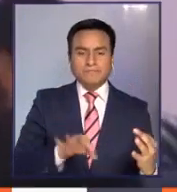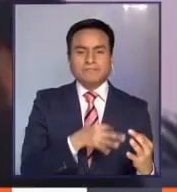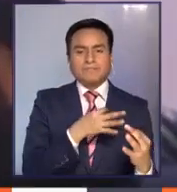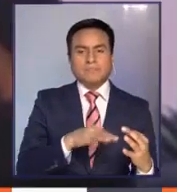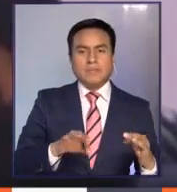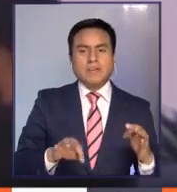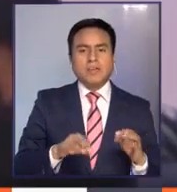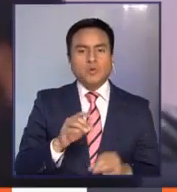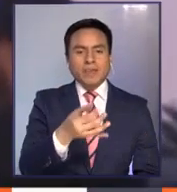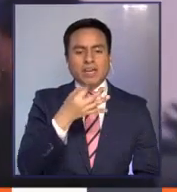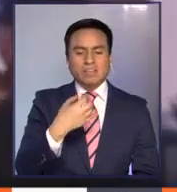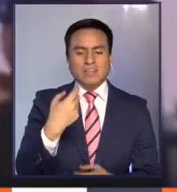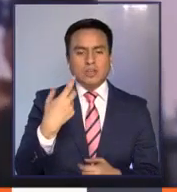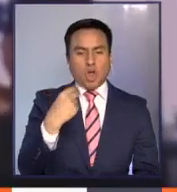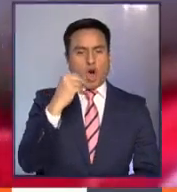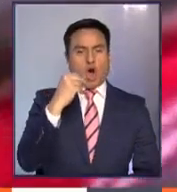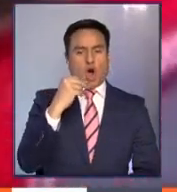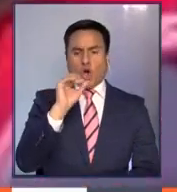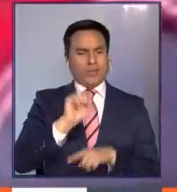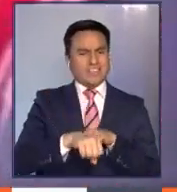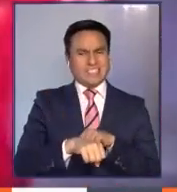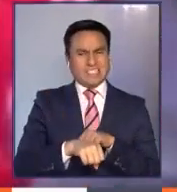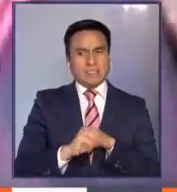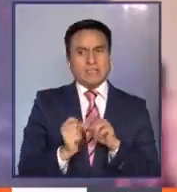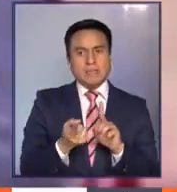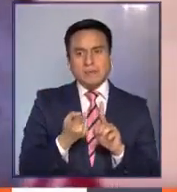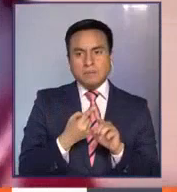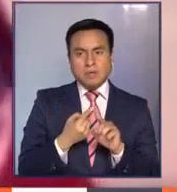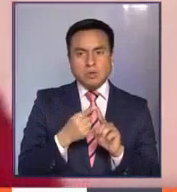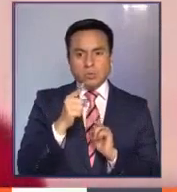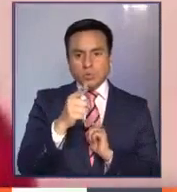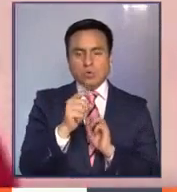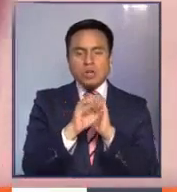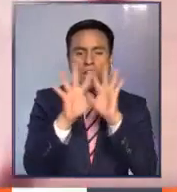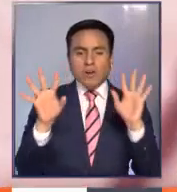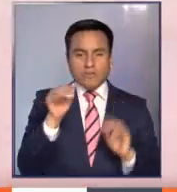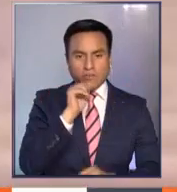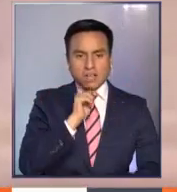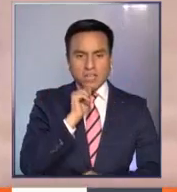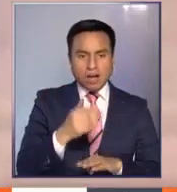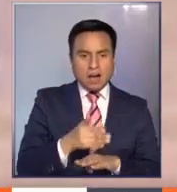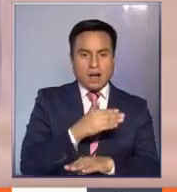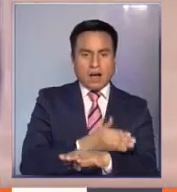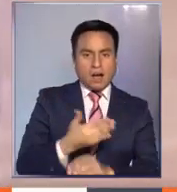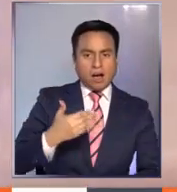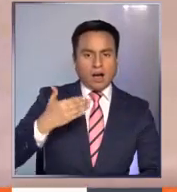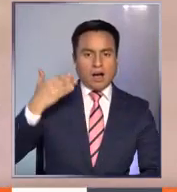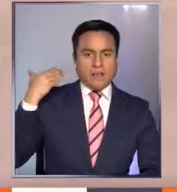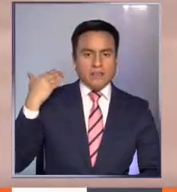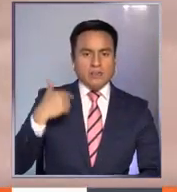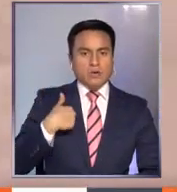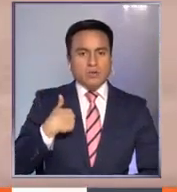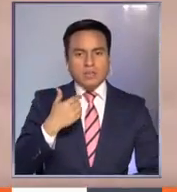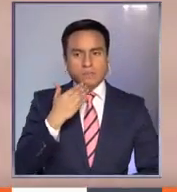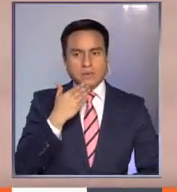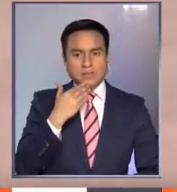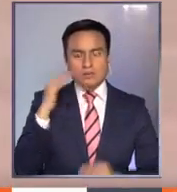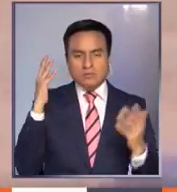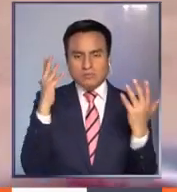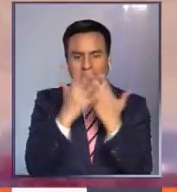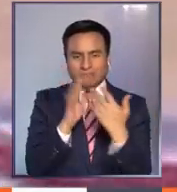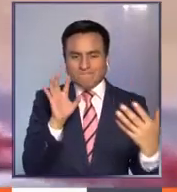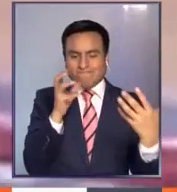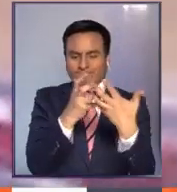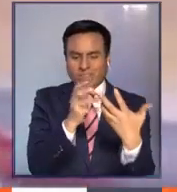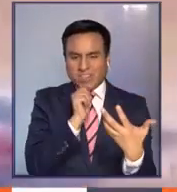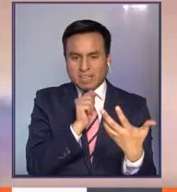Para que tú me digas que no, primero, tú no fuiste clara antes y yo no leí algo. Porque